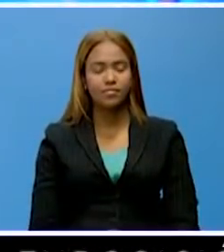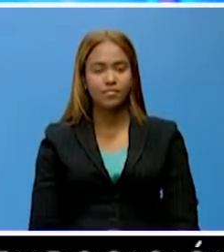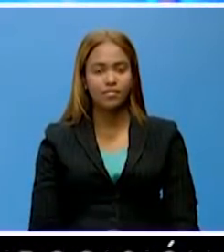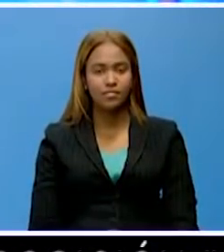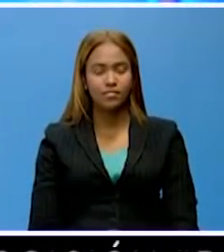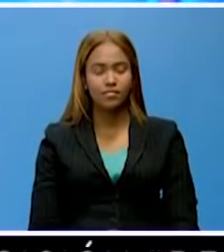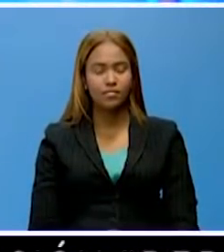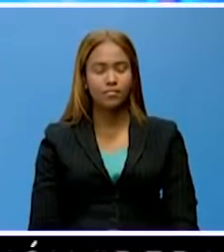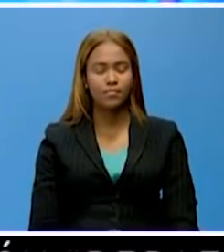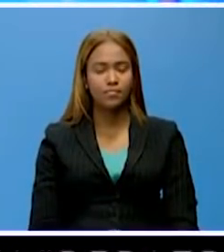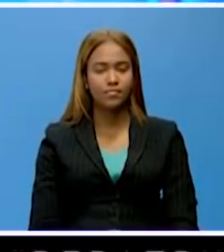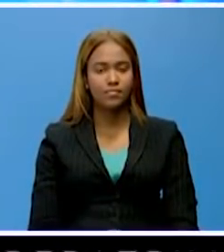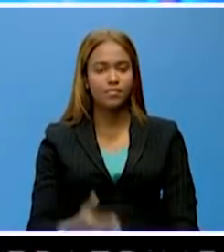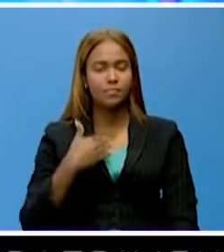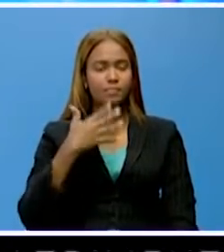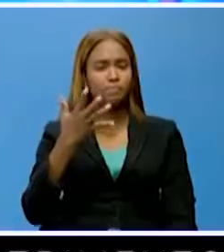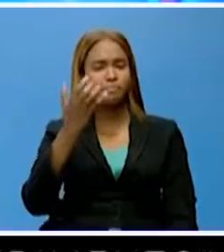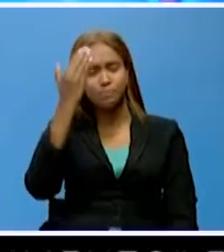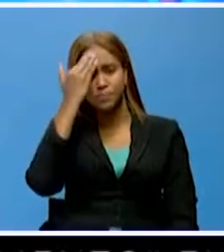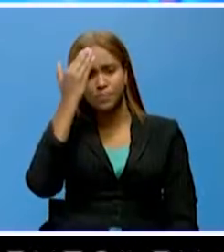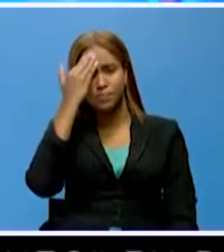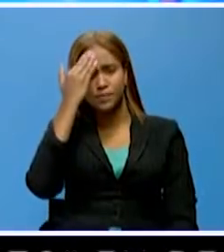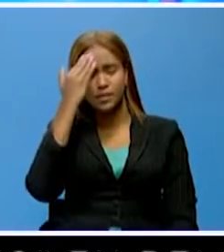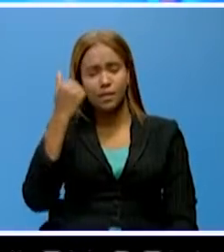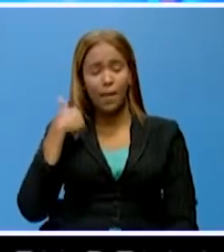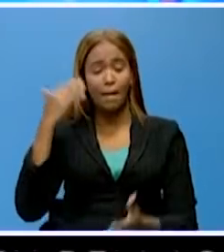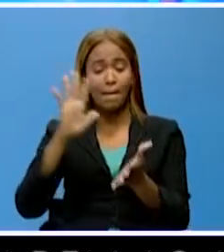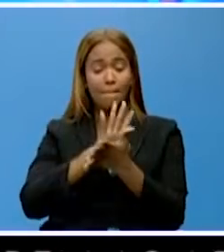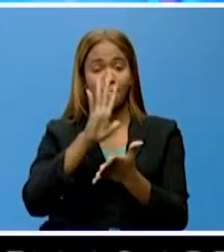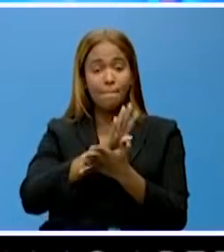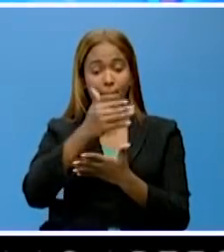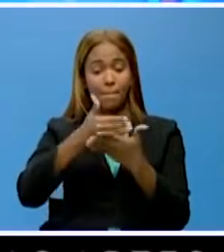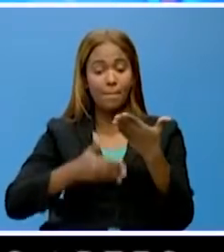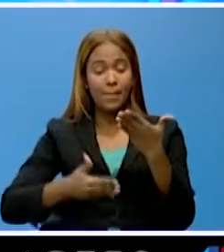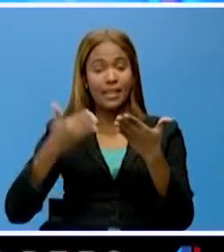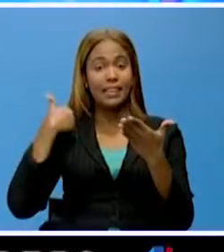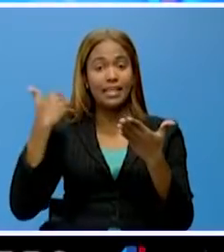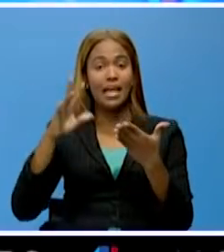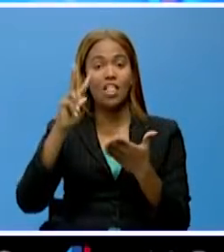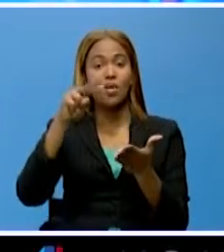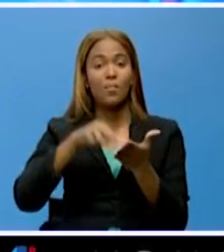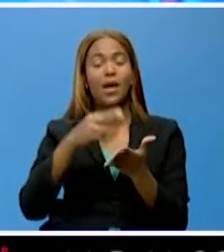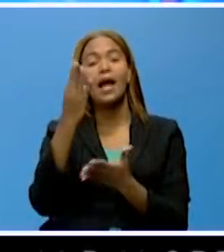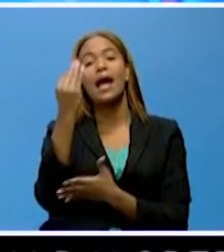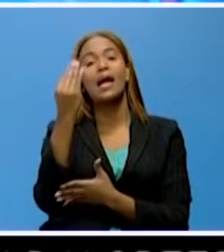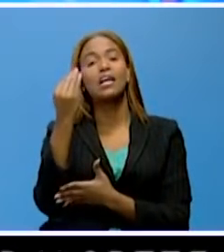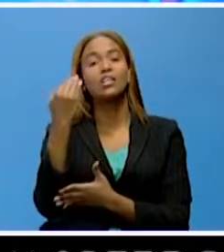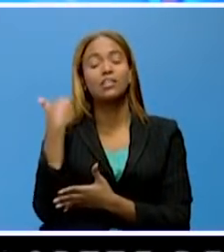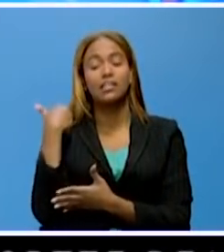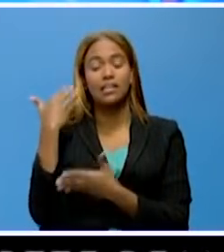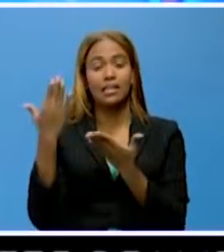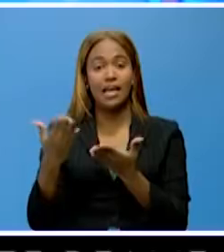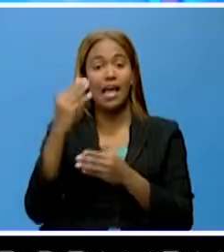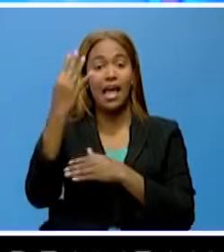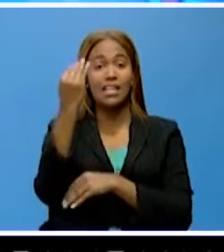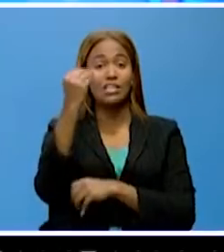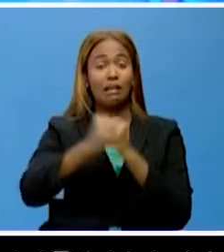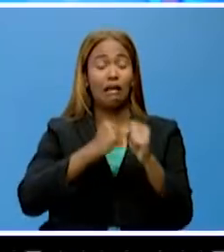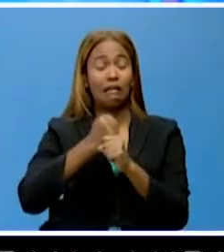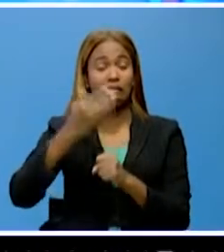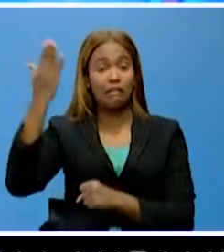Yo quiero saber si por los papeles míos están en 2014, estoy perdido. Hace 14